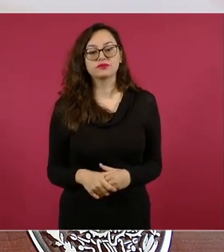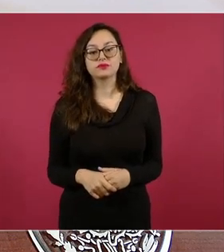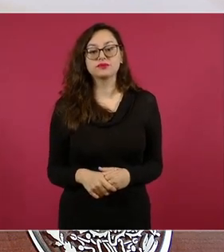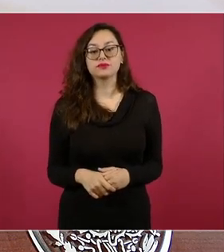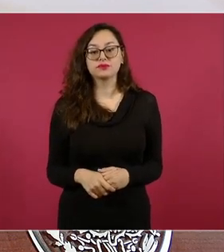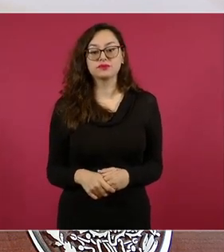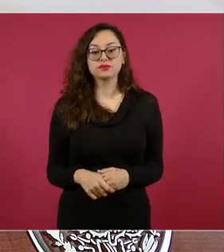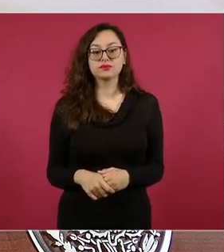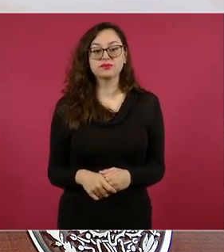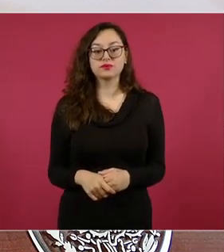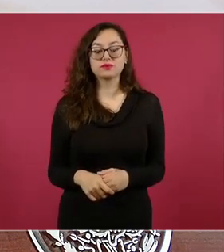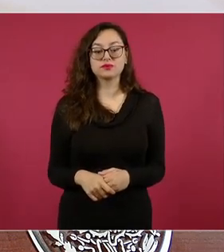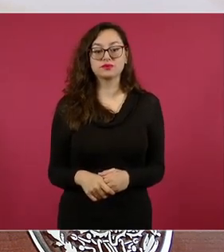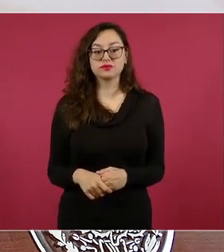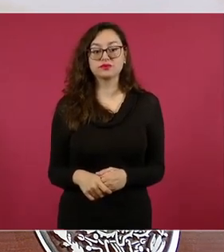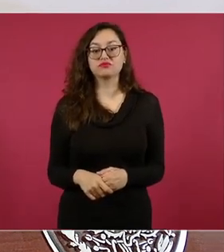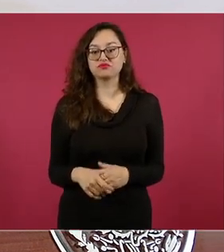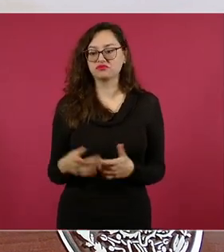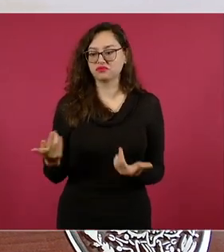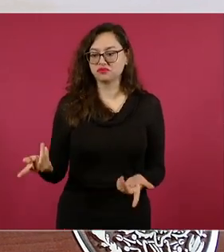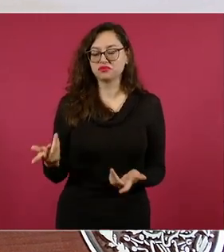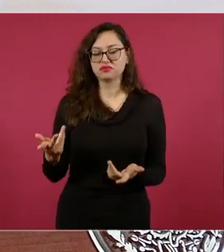Y se convertía en Triple A,